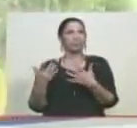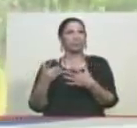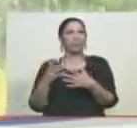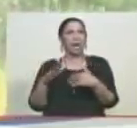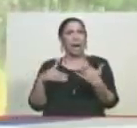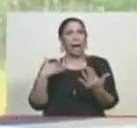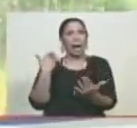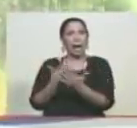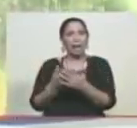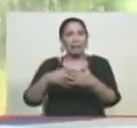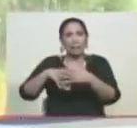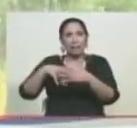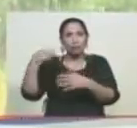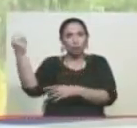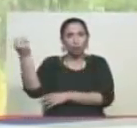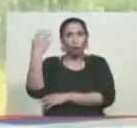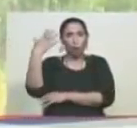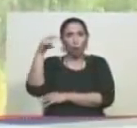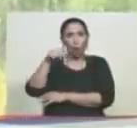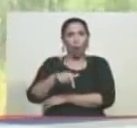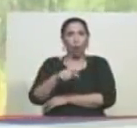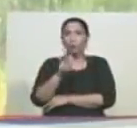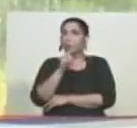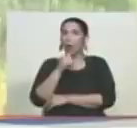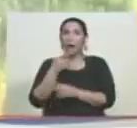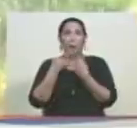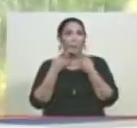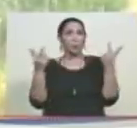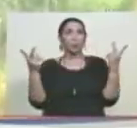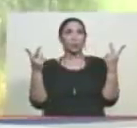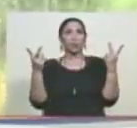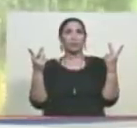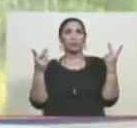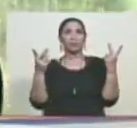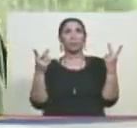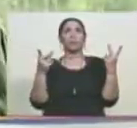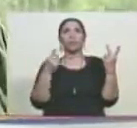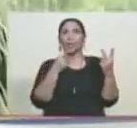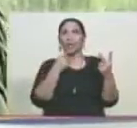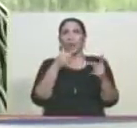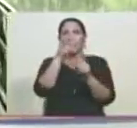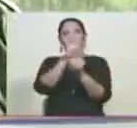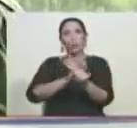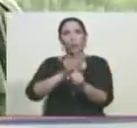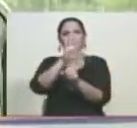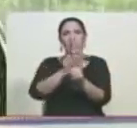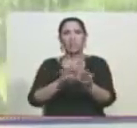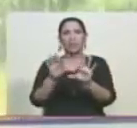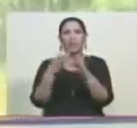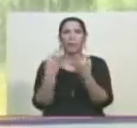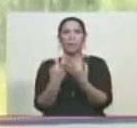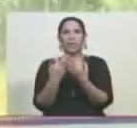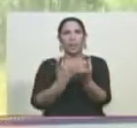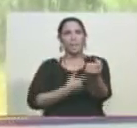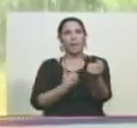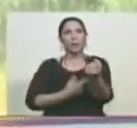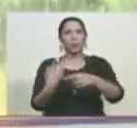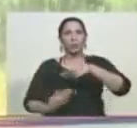de hoy no ha habido un pronunciamiento que por lo menos le sirva de condolencia a la familia como hermanos